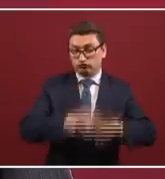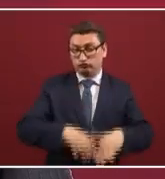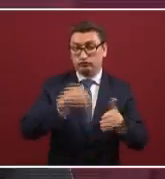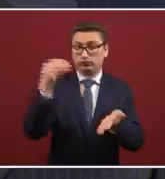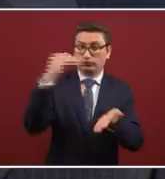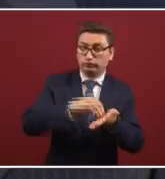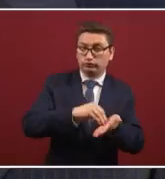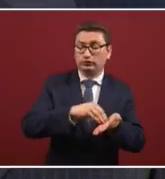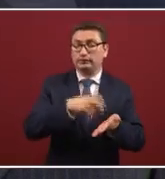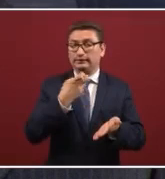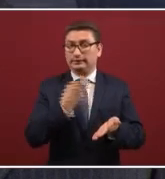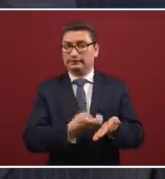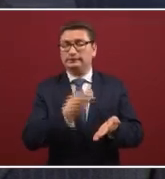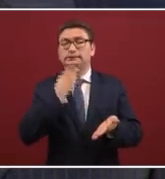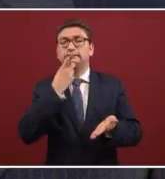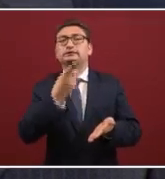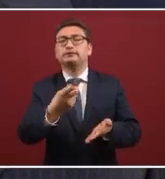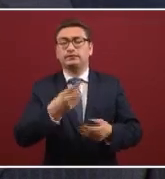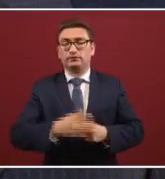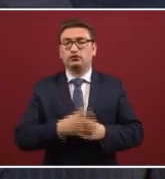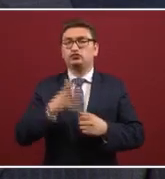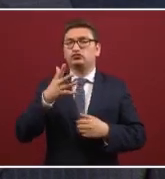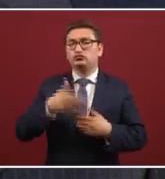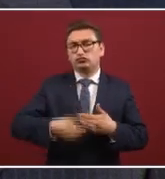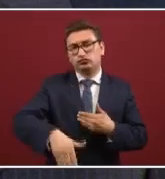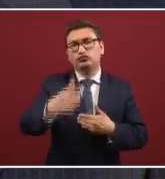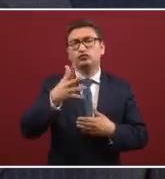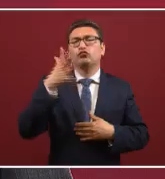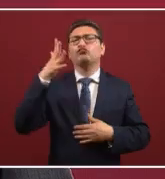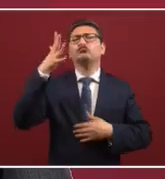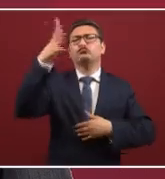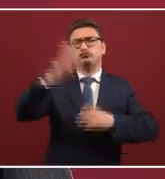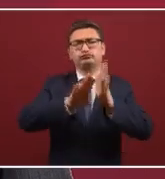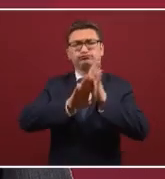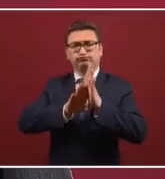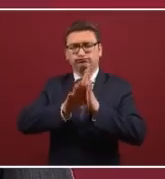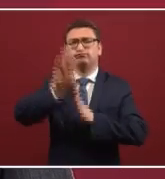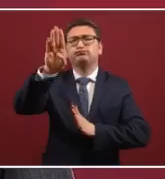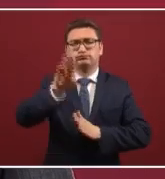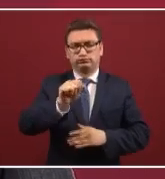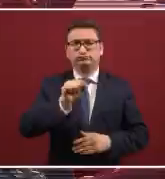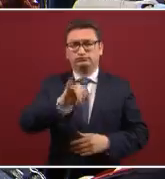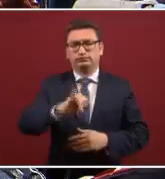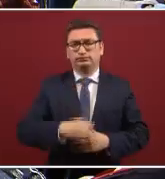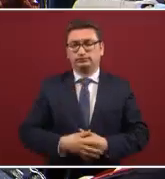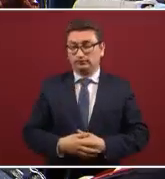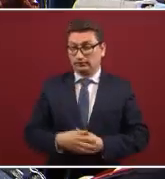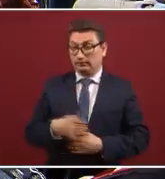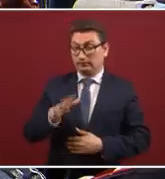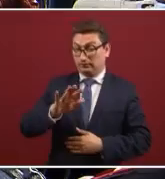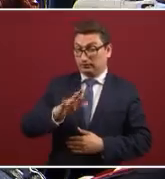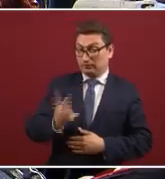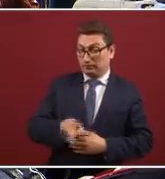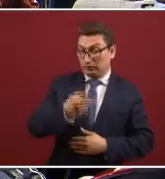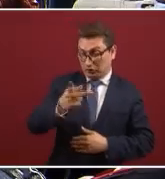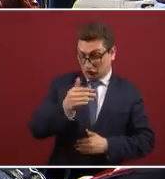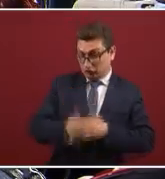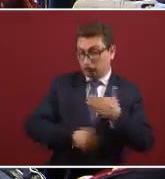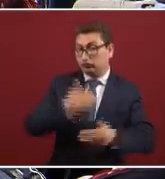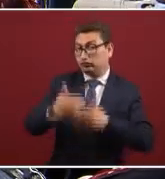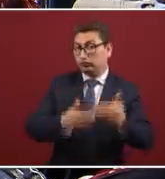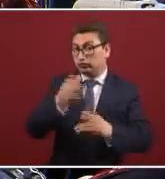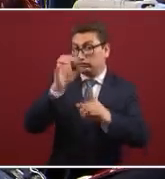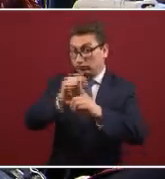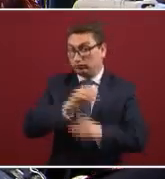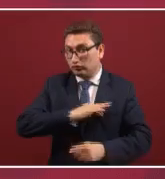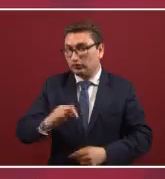de que al futuro se va a crecer. ¿Pero alcanzará ese crecimiento para llegar al 2%?